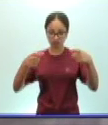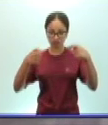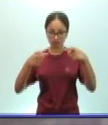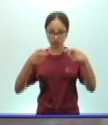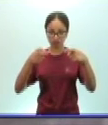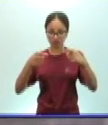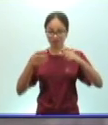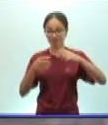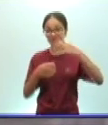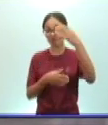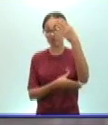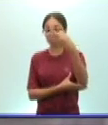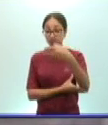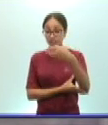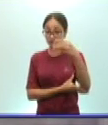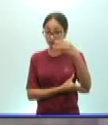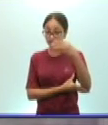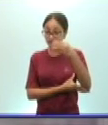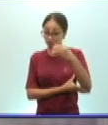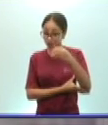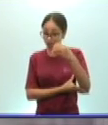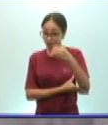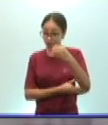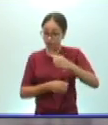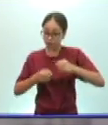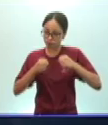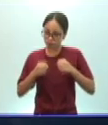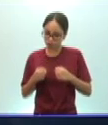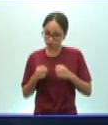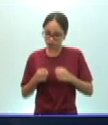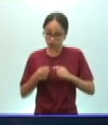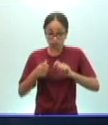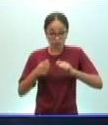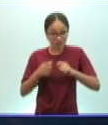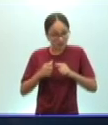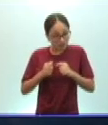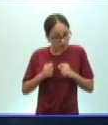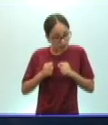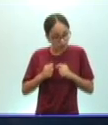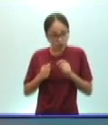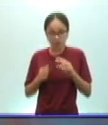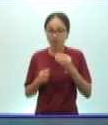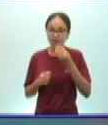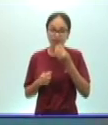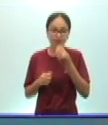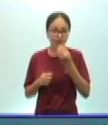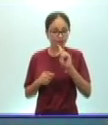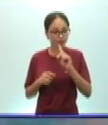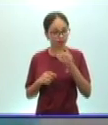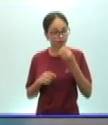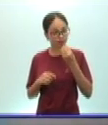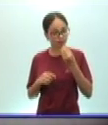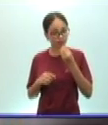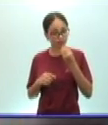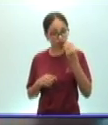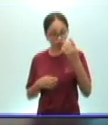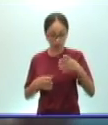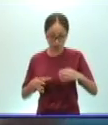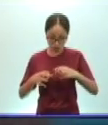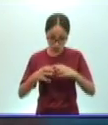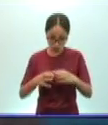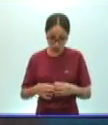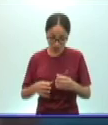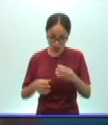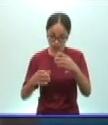que asegurarnos que quede firme, pero no debe apretarse demasiado. Colocamos un vaso de precipitados debajo de la boca de la ampolla